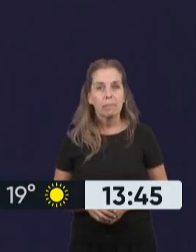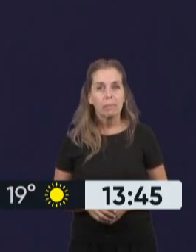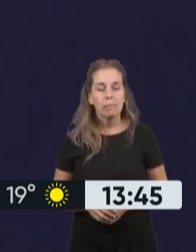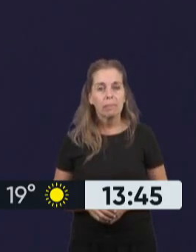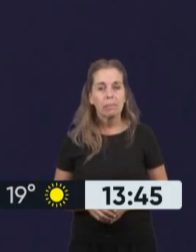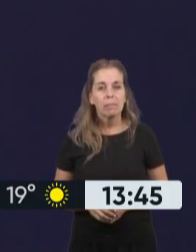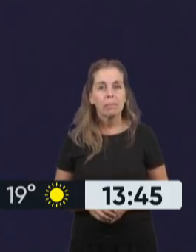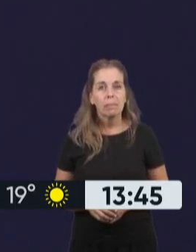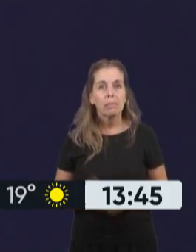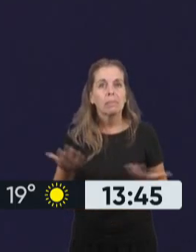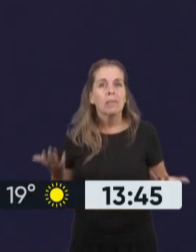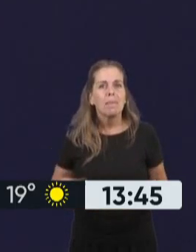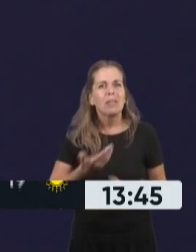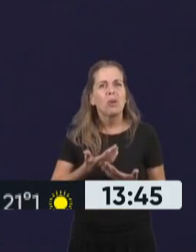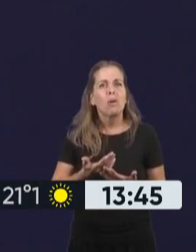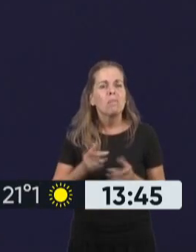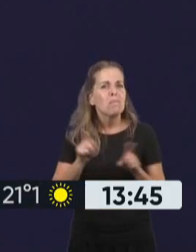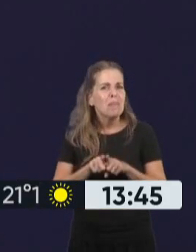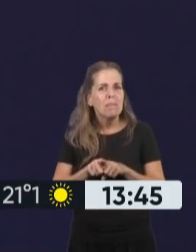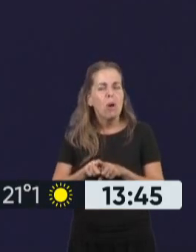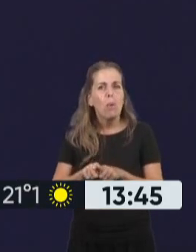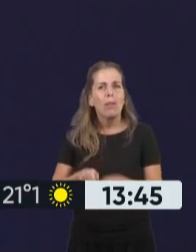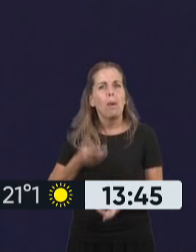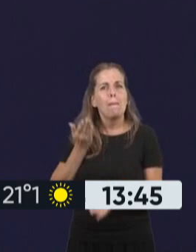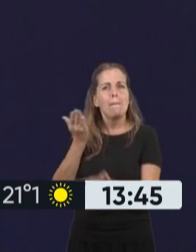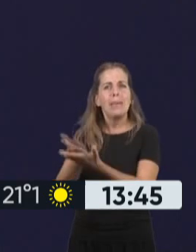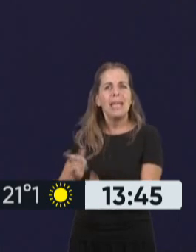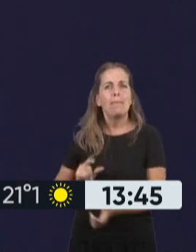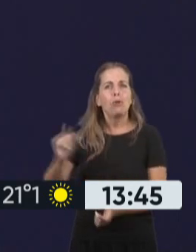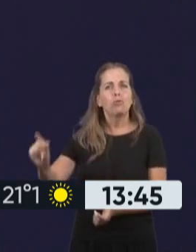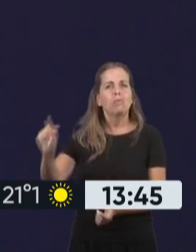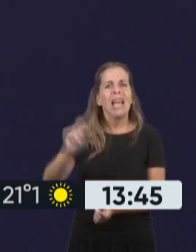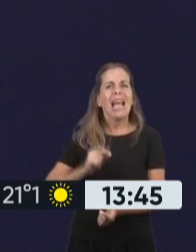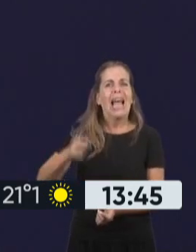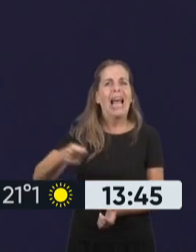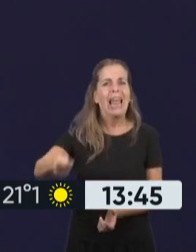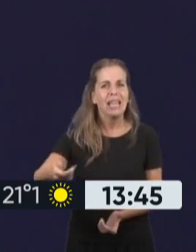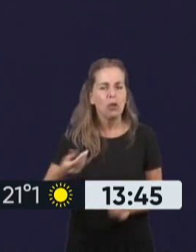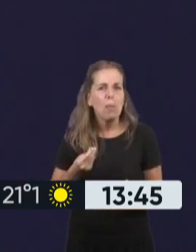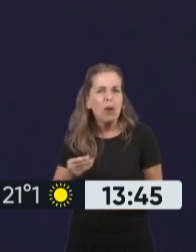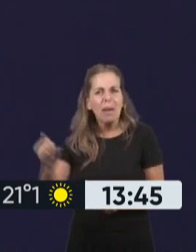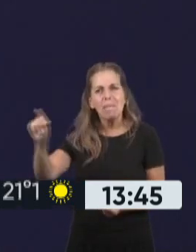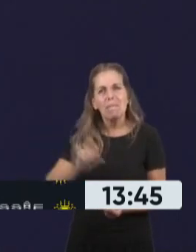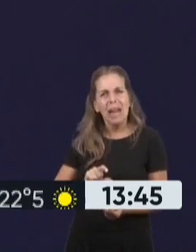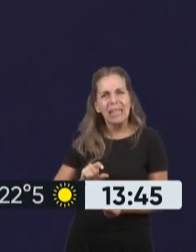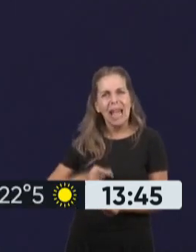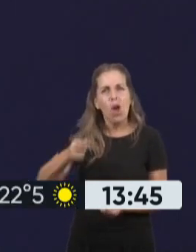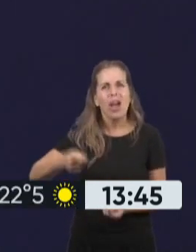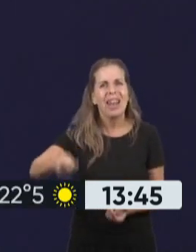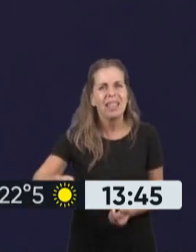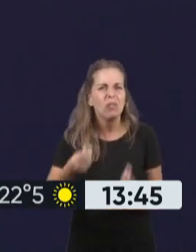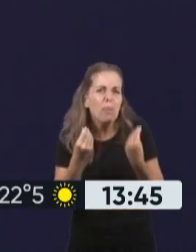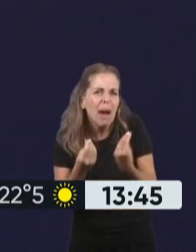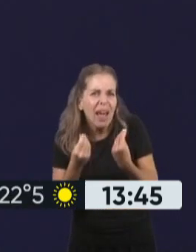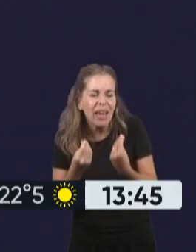efectivamente lo que se hizo, incluso ese crédito, a ver, hay que entender acá que vos no sacás un crédito para